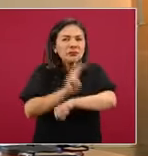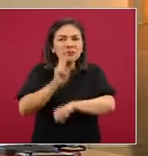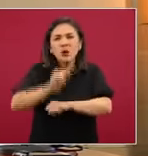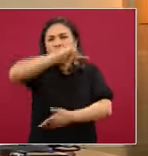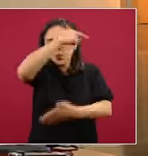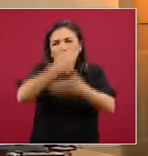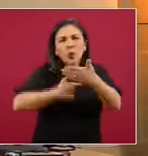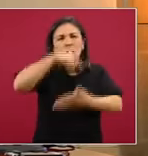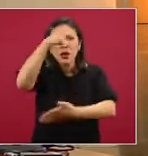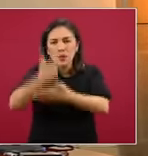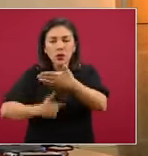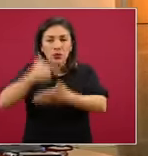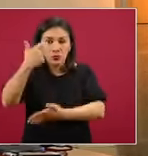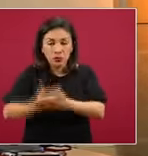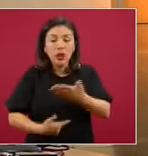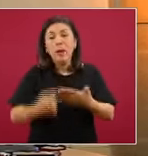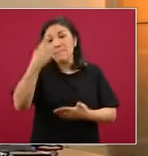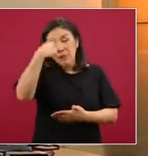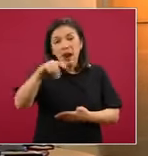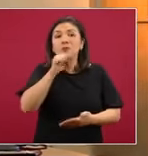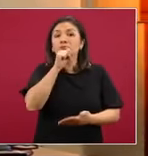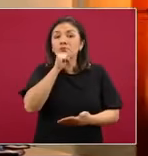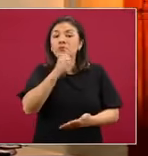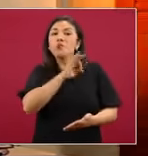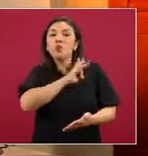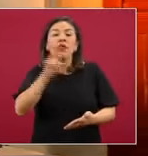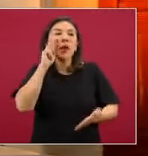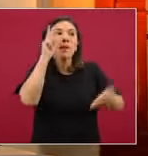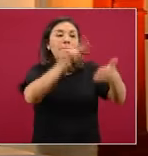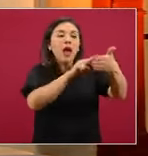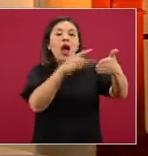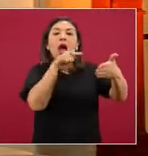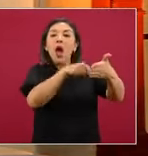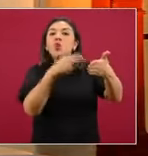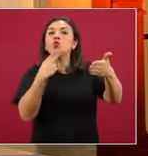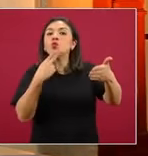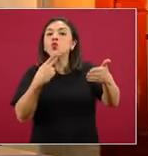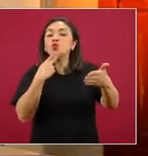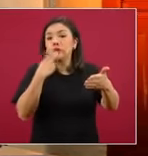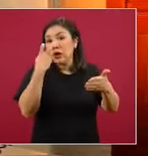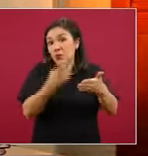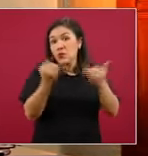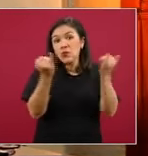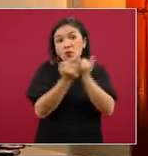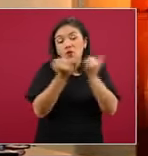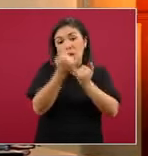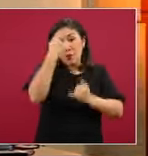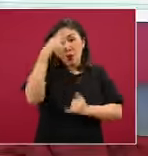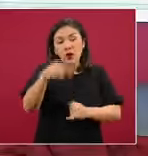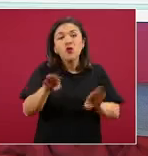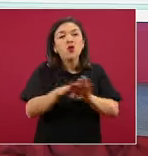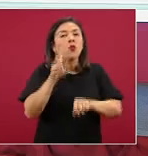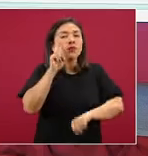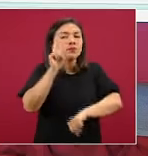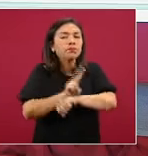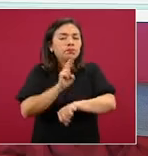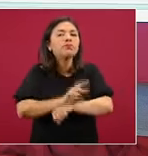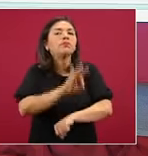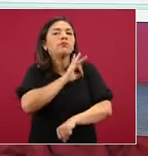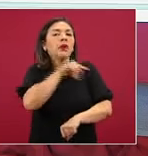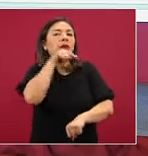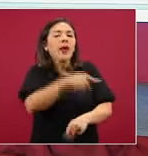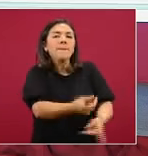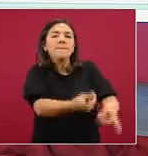cuantificar y de tener un tablero que nos permita utilizar este indicador también como uno de los monitores también